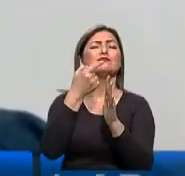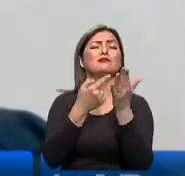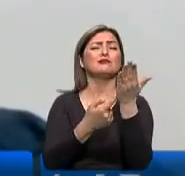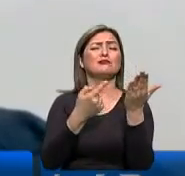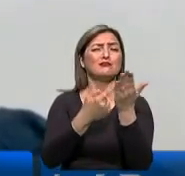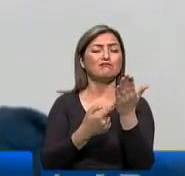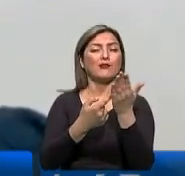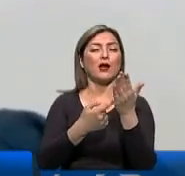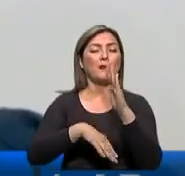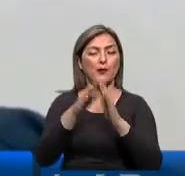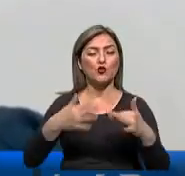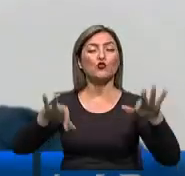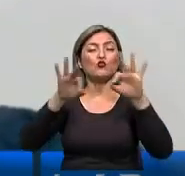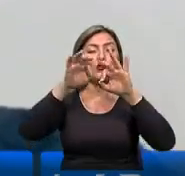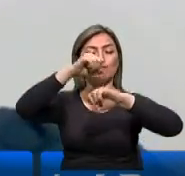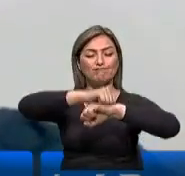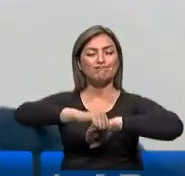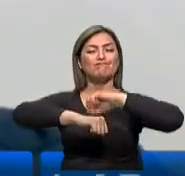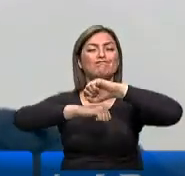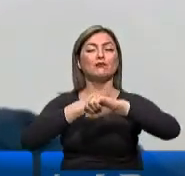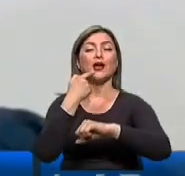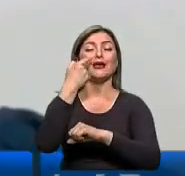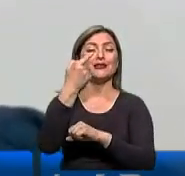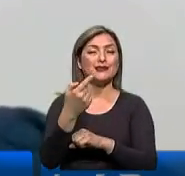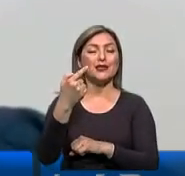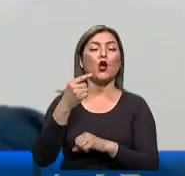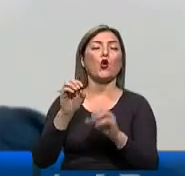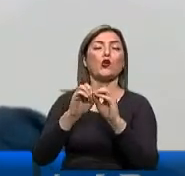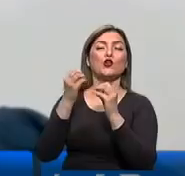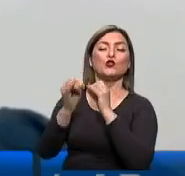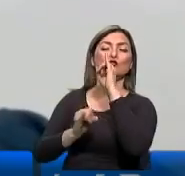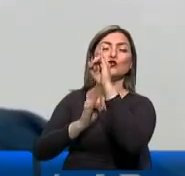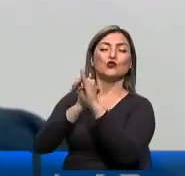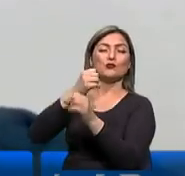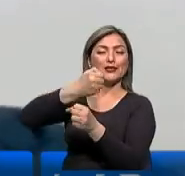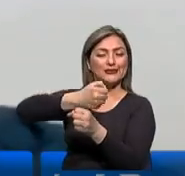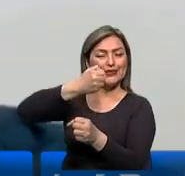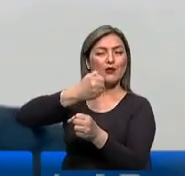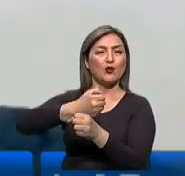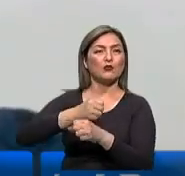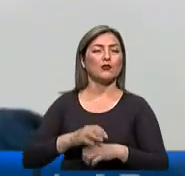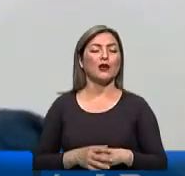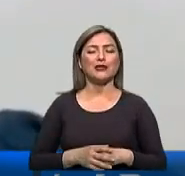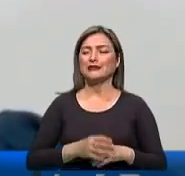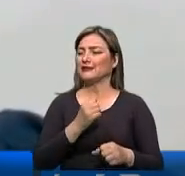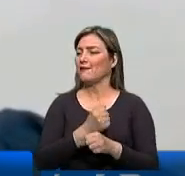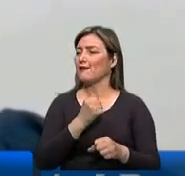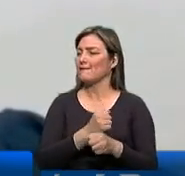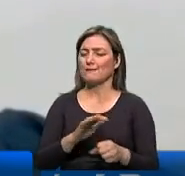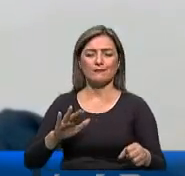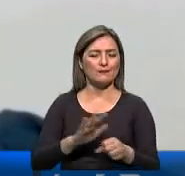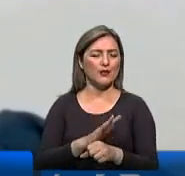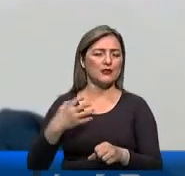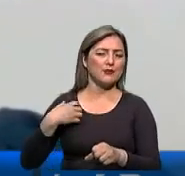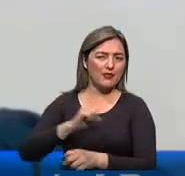elementos centrales, estructurales, como lo establece la OIT, es decir, ir a un pleno empleo, en donde se